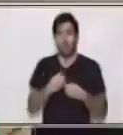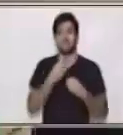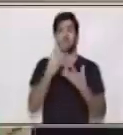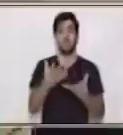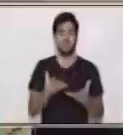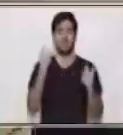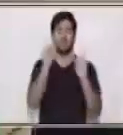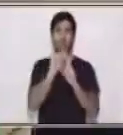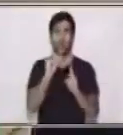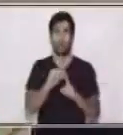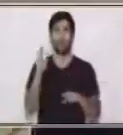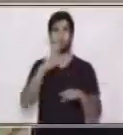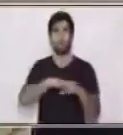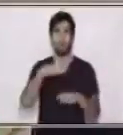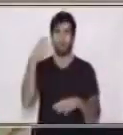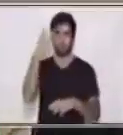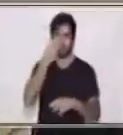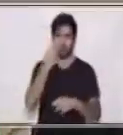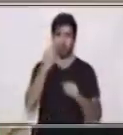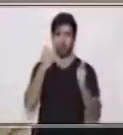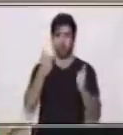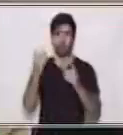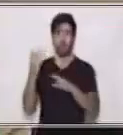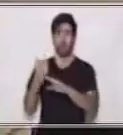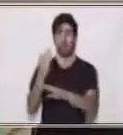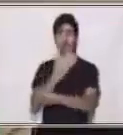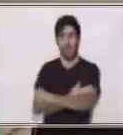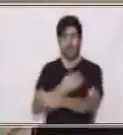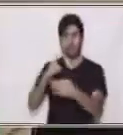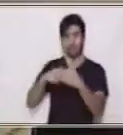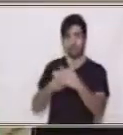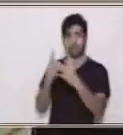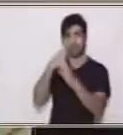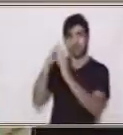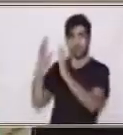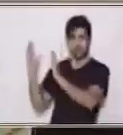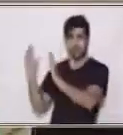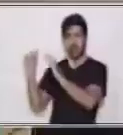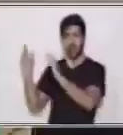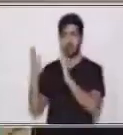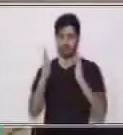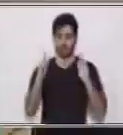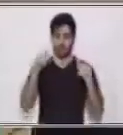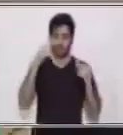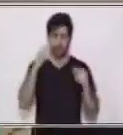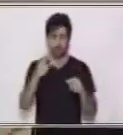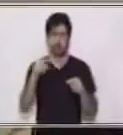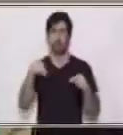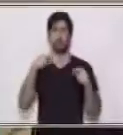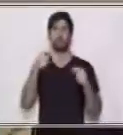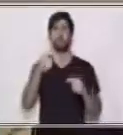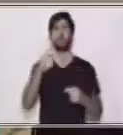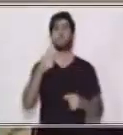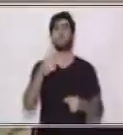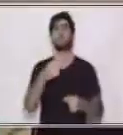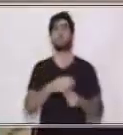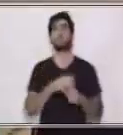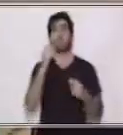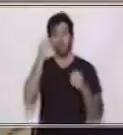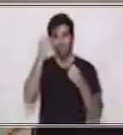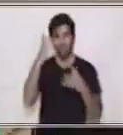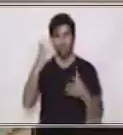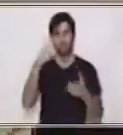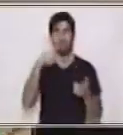literario. Ahora, antes de entrar de lleno a las figuras de pensamiento, también quiero que compartamos la